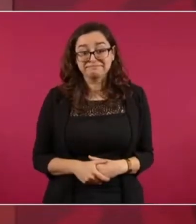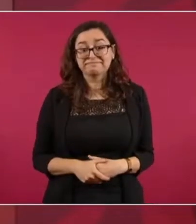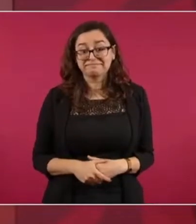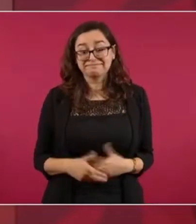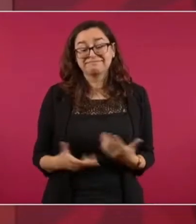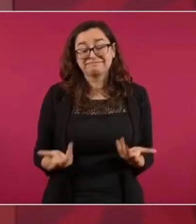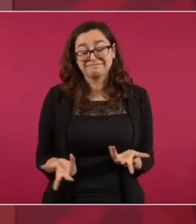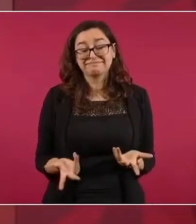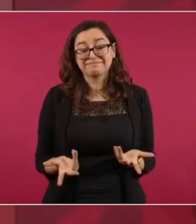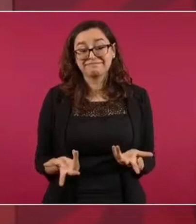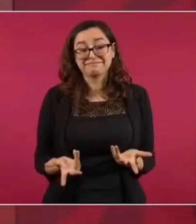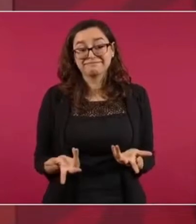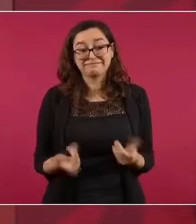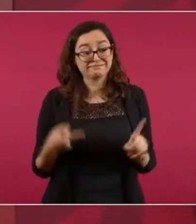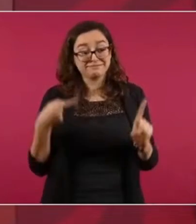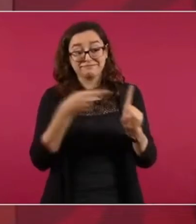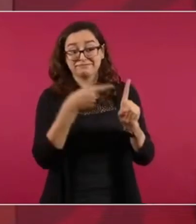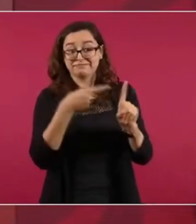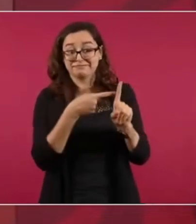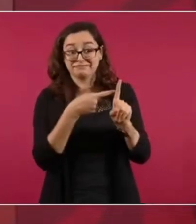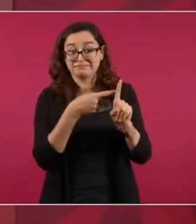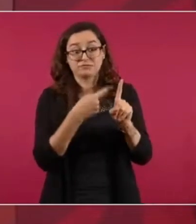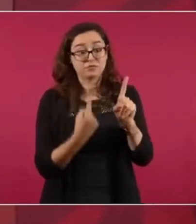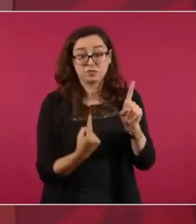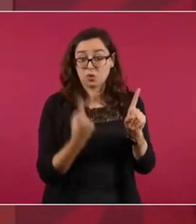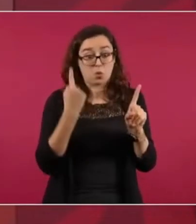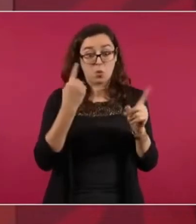Ya no son ellos